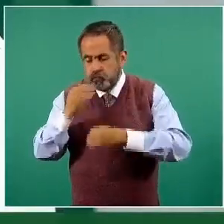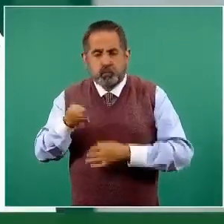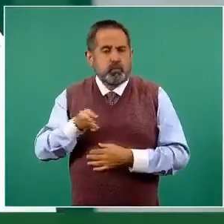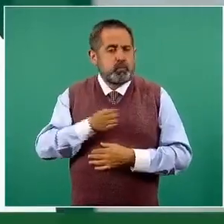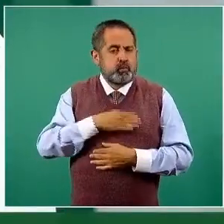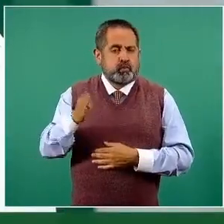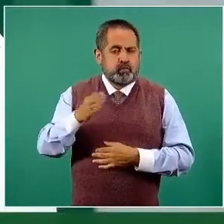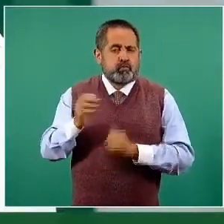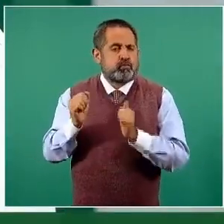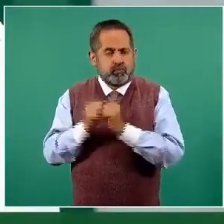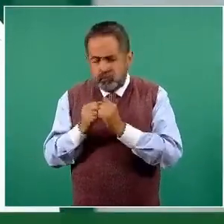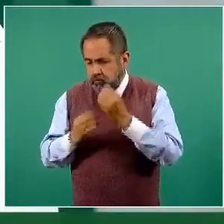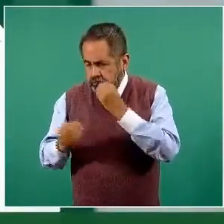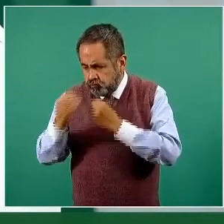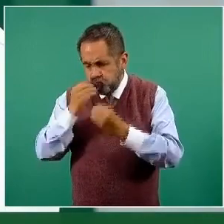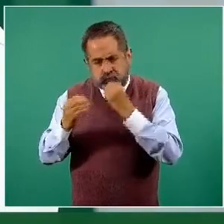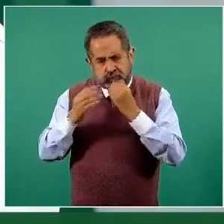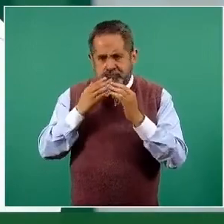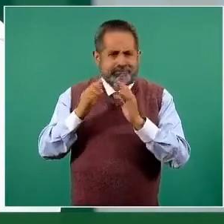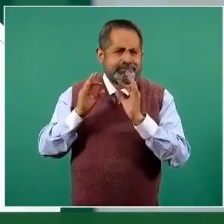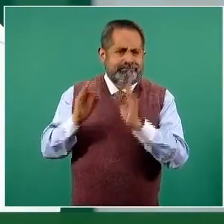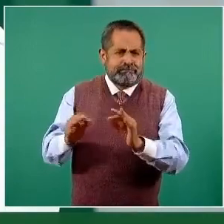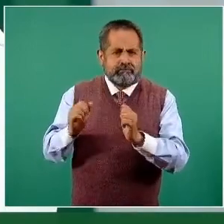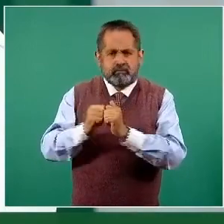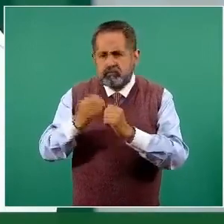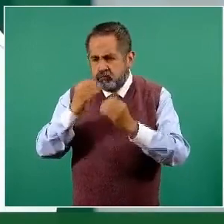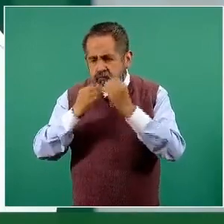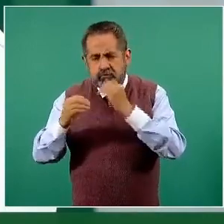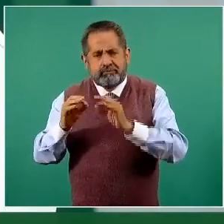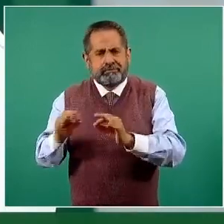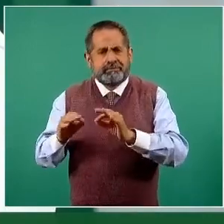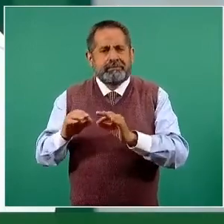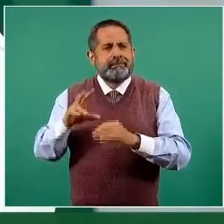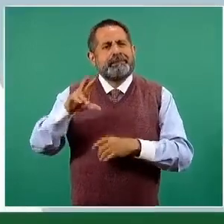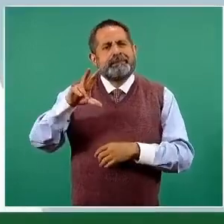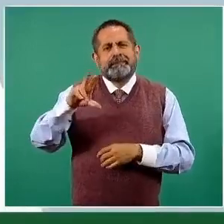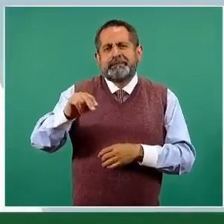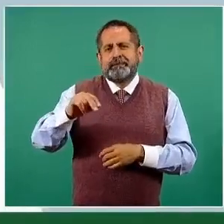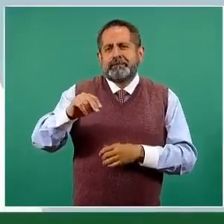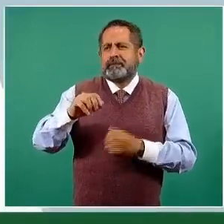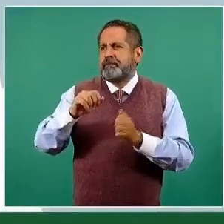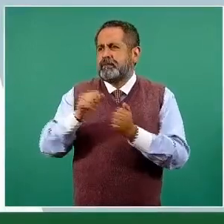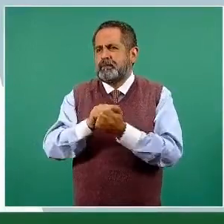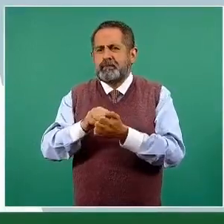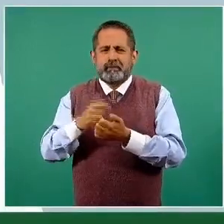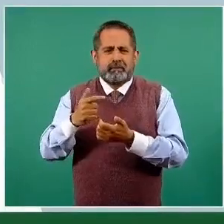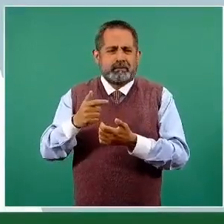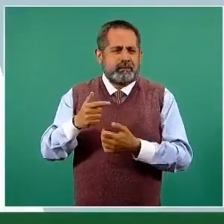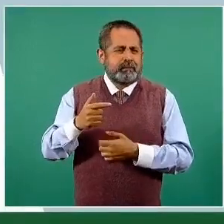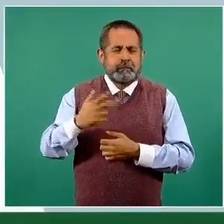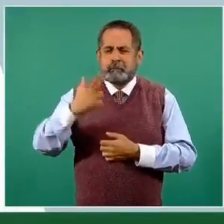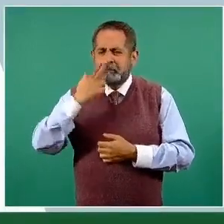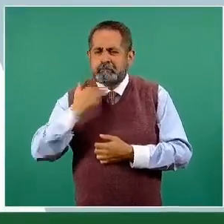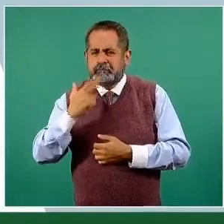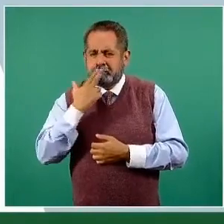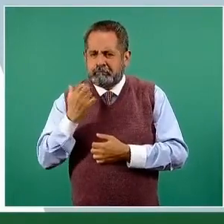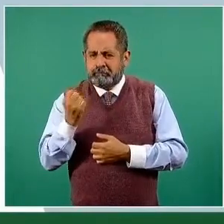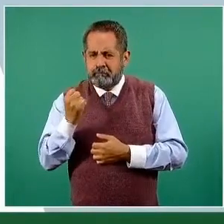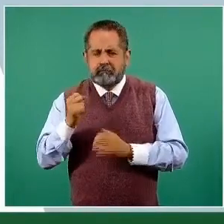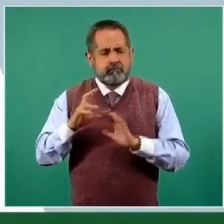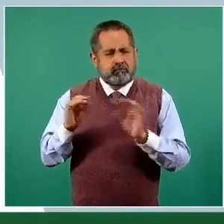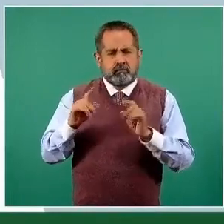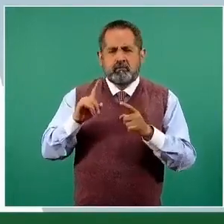alimentación con comida que no sea alta en contenido calórico de azúcar o de